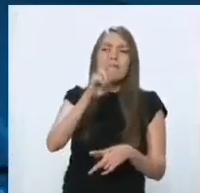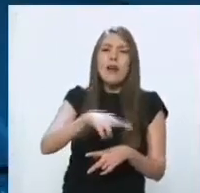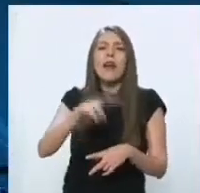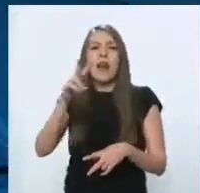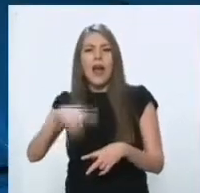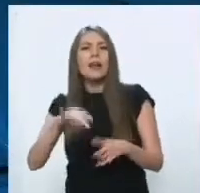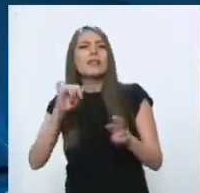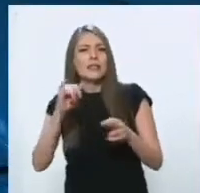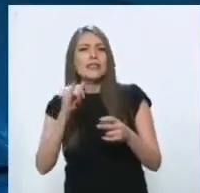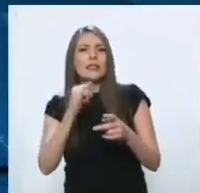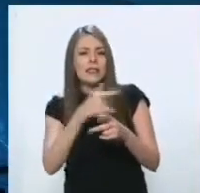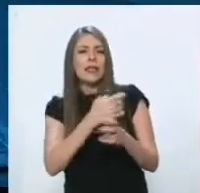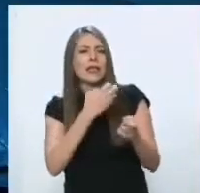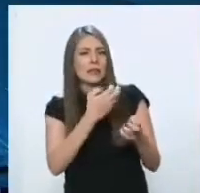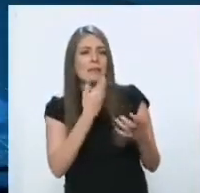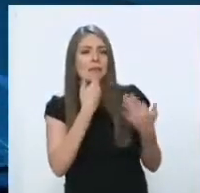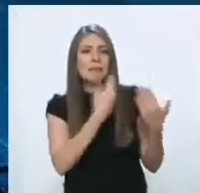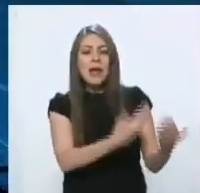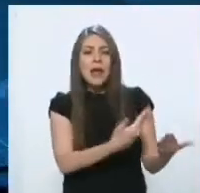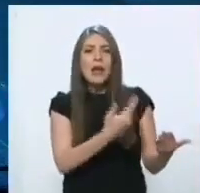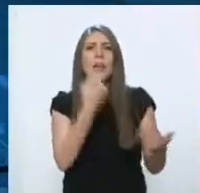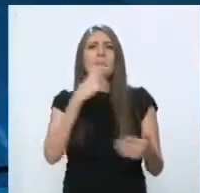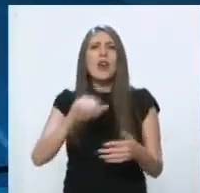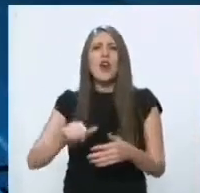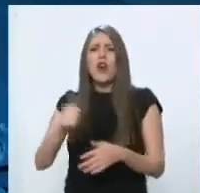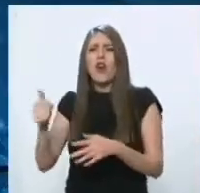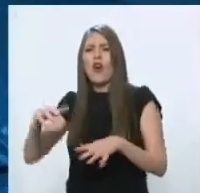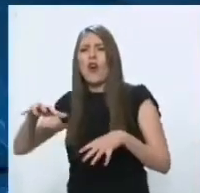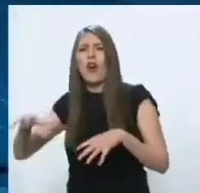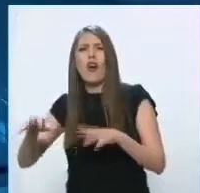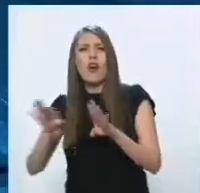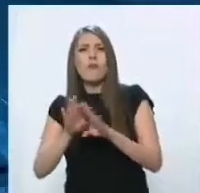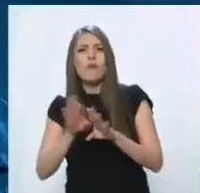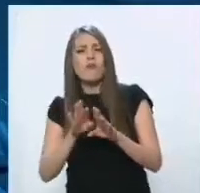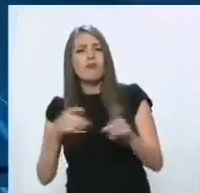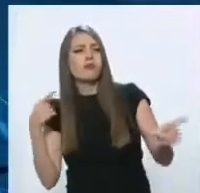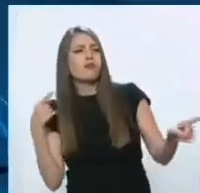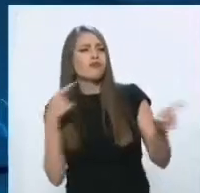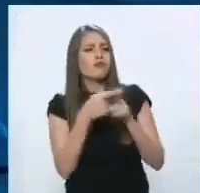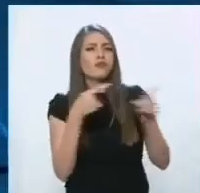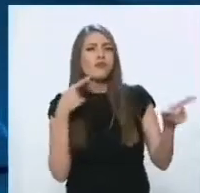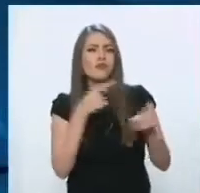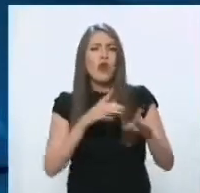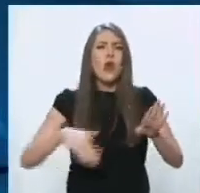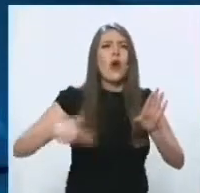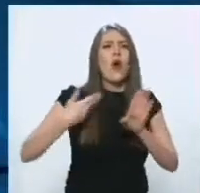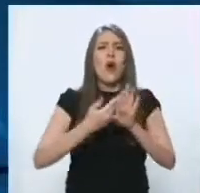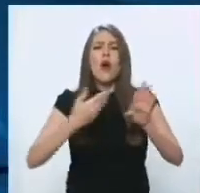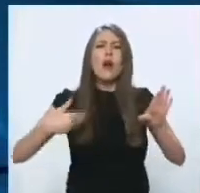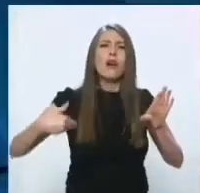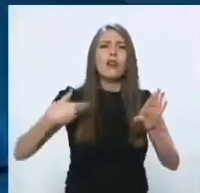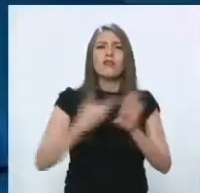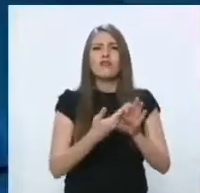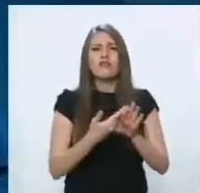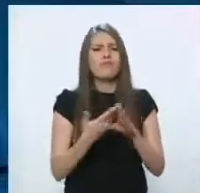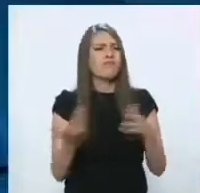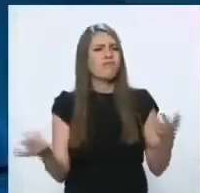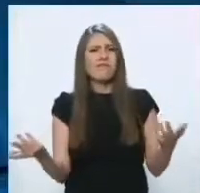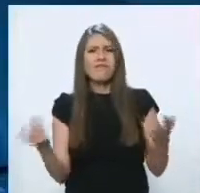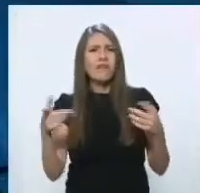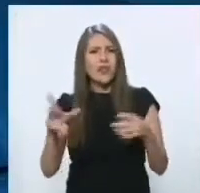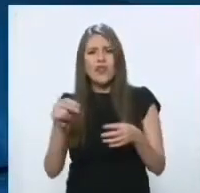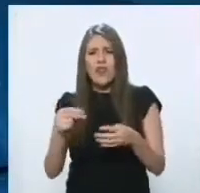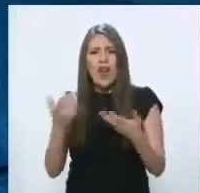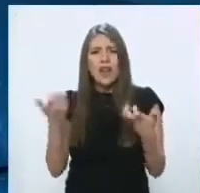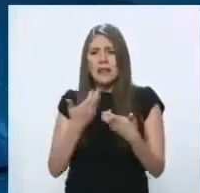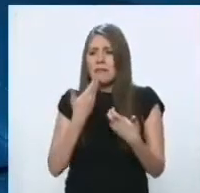estar pues en esta posición de atacar a actores que realmente pues no están cumpliendo con su papel,